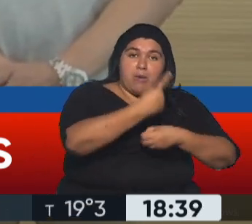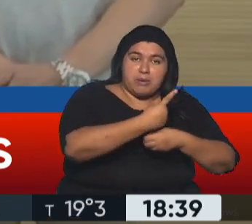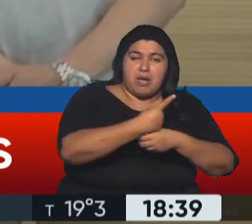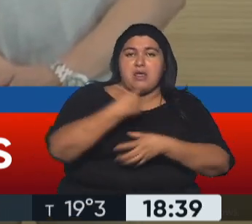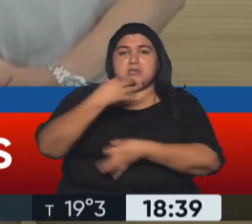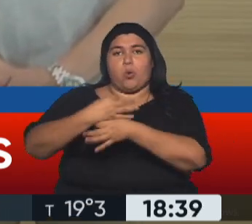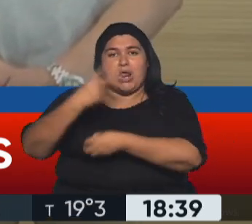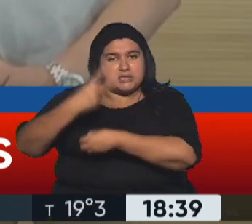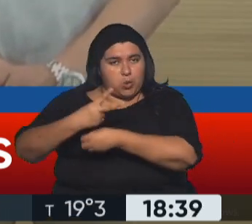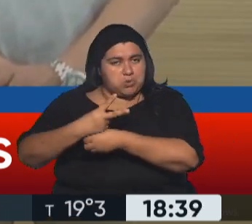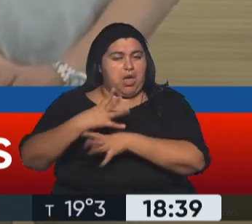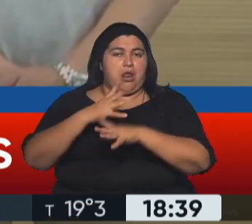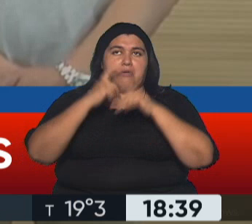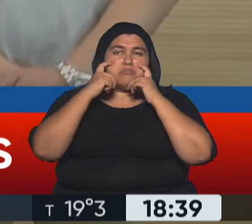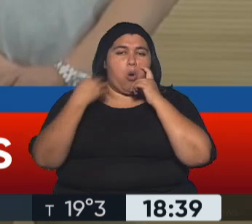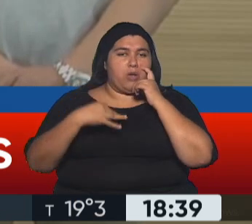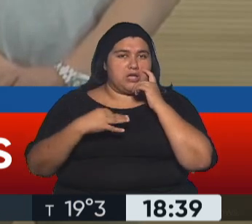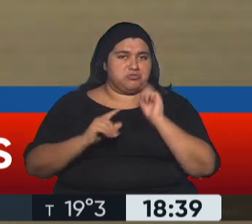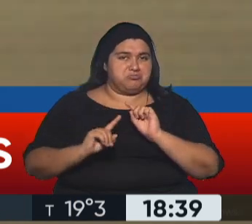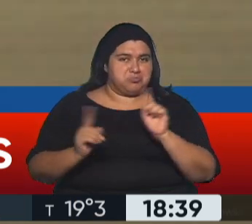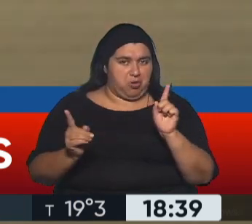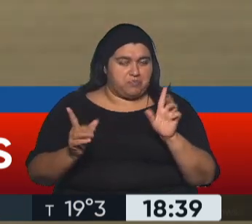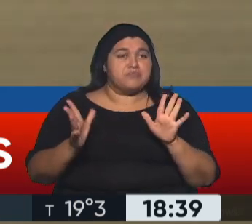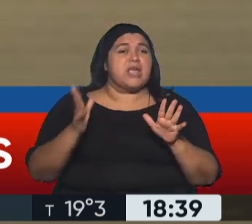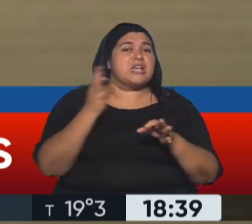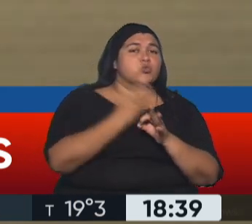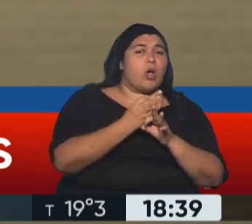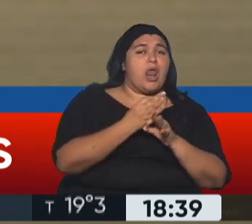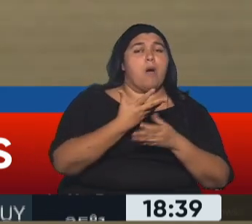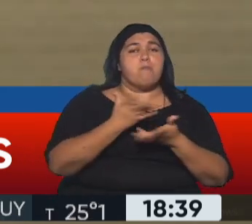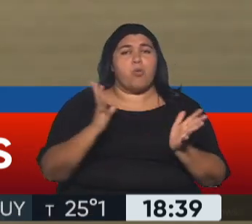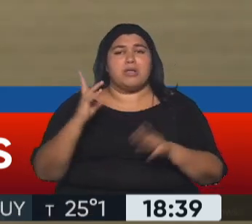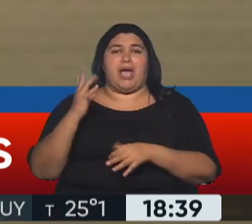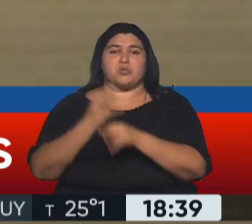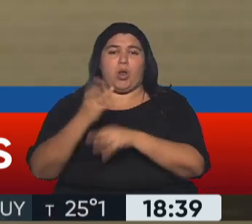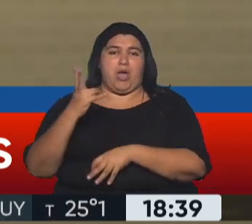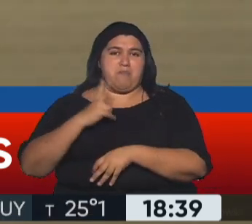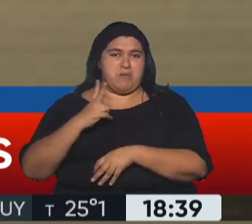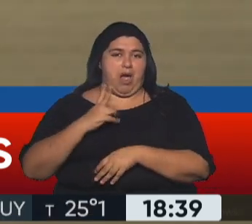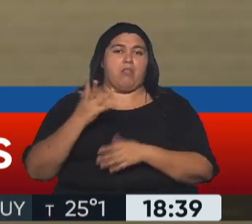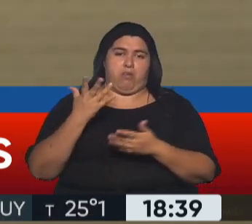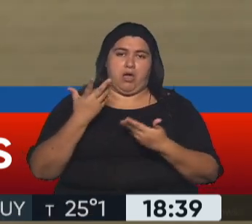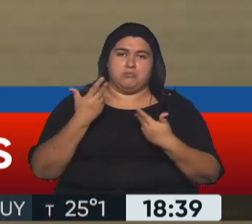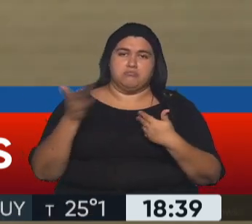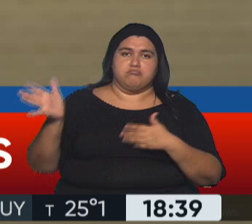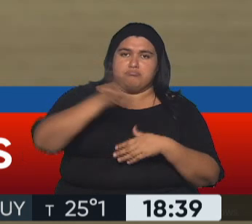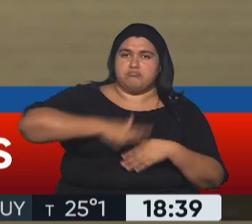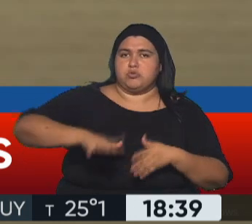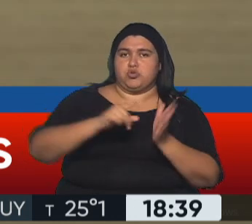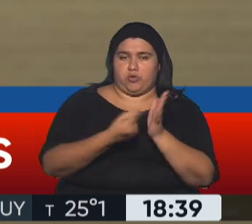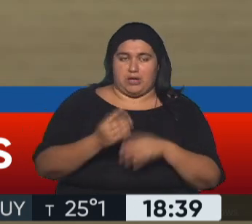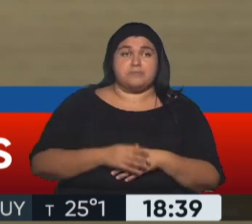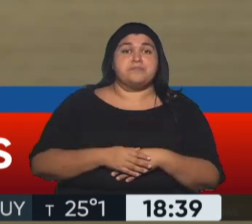la secundaria, para todos los chicos de las escuelas públicas y privadas de la ciudad. Esto va a ayudar a que los chicos que